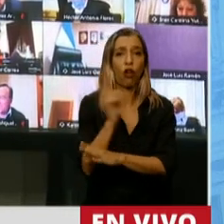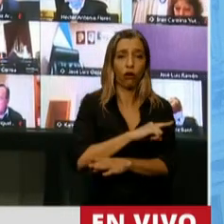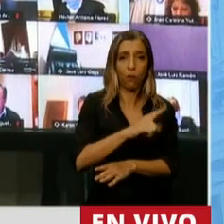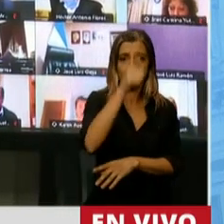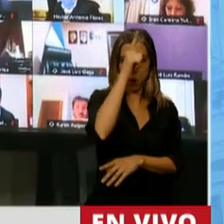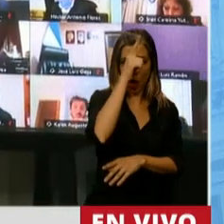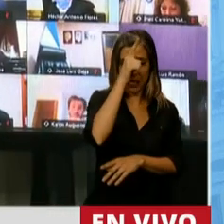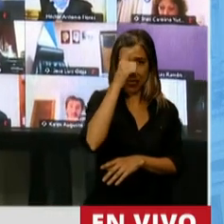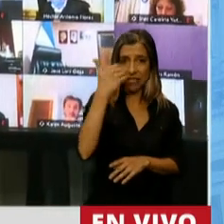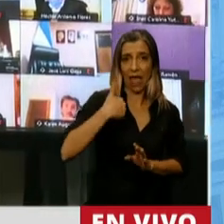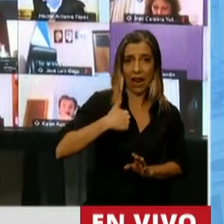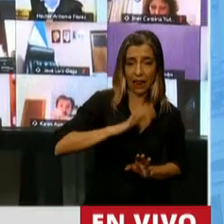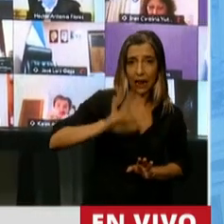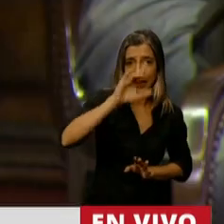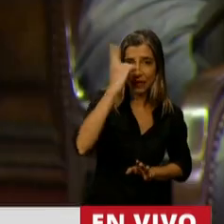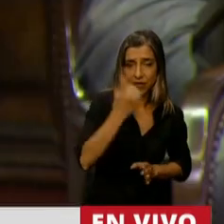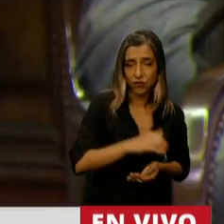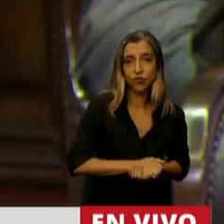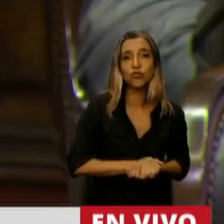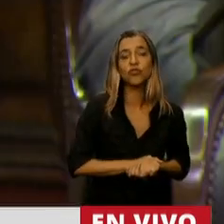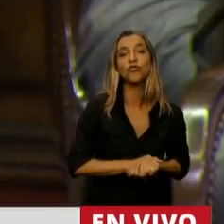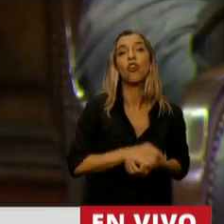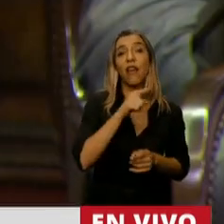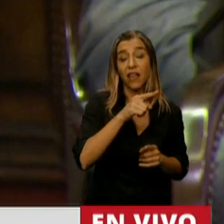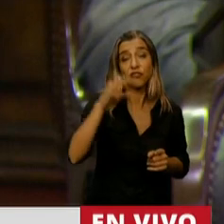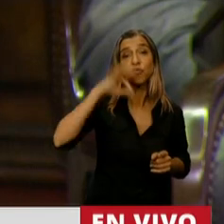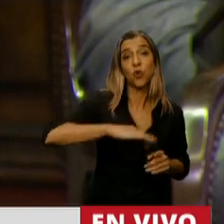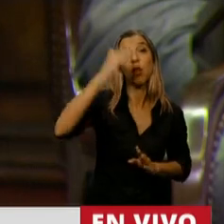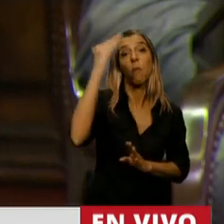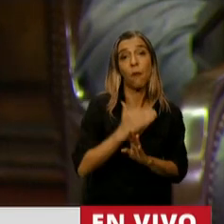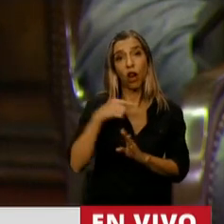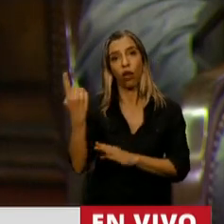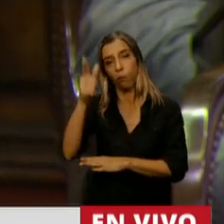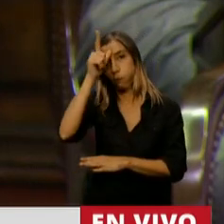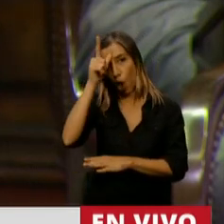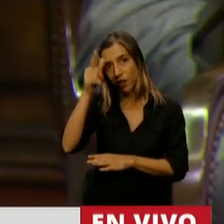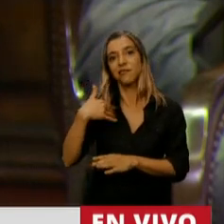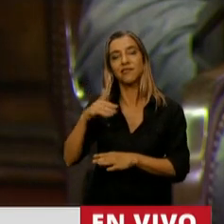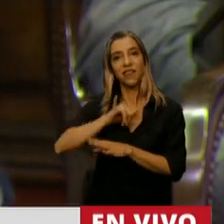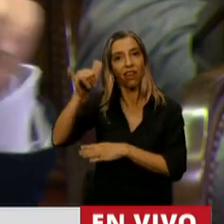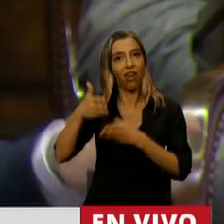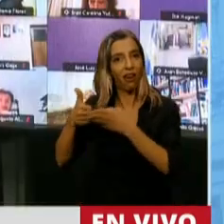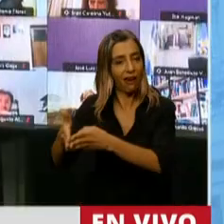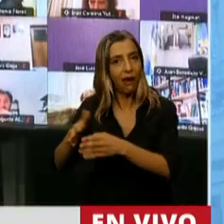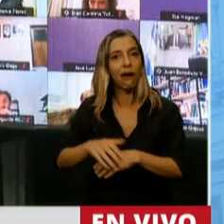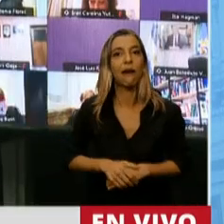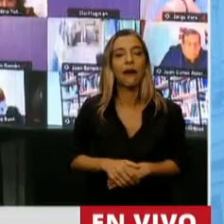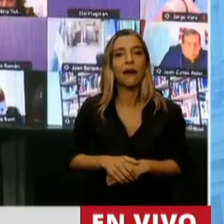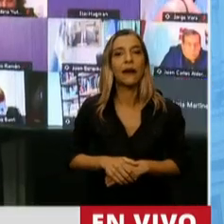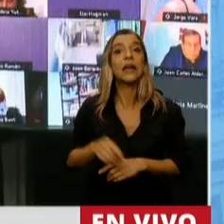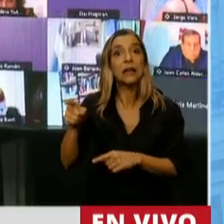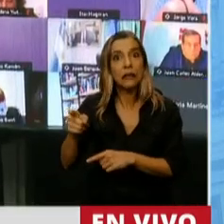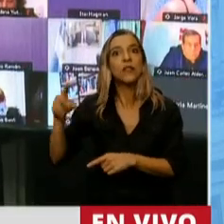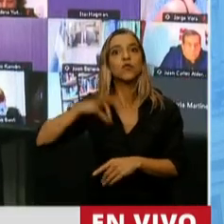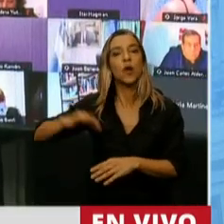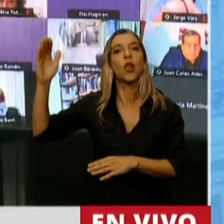federal gana menos que la policía aeroportuaria y la policía aeroportuaria gana menos que